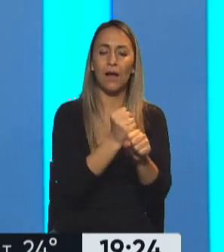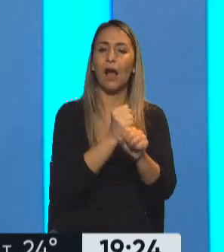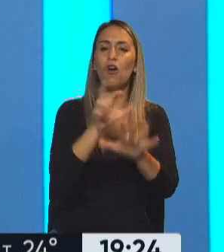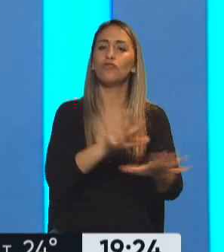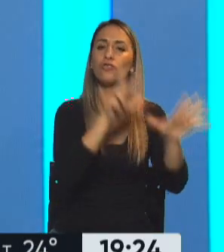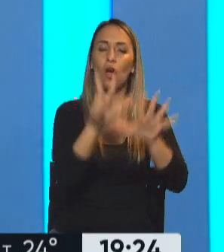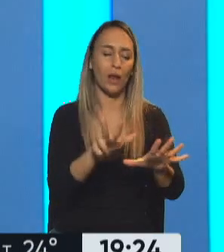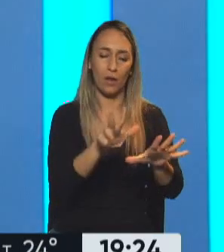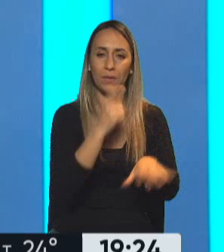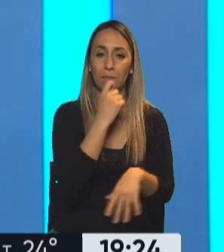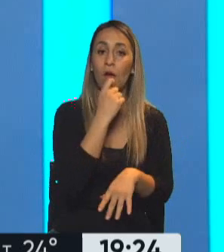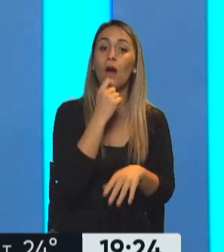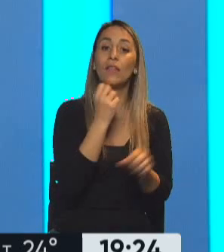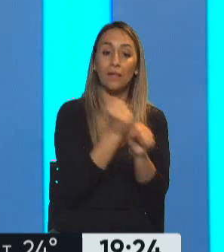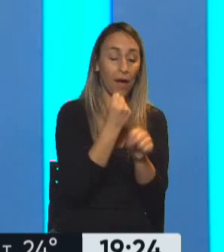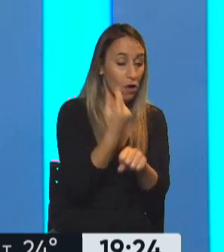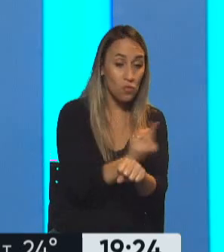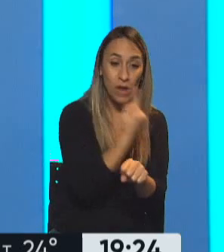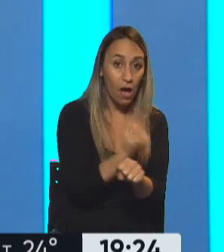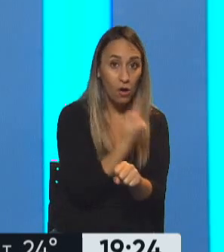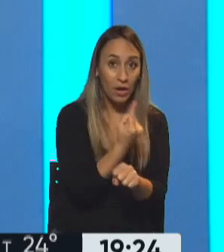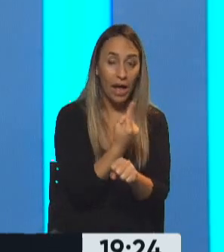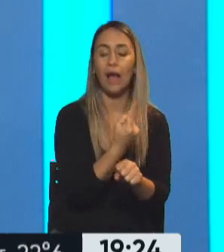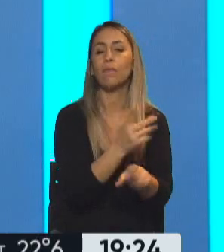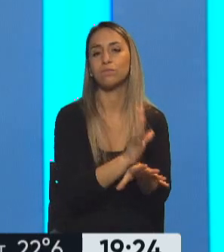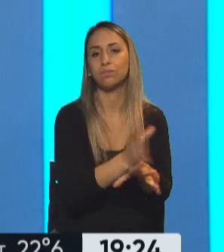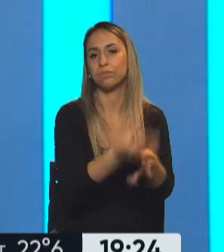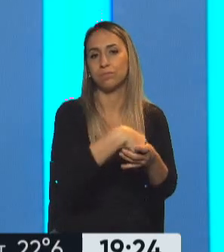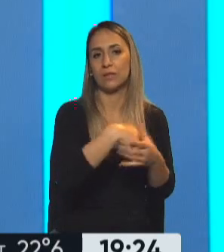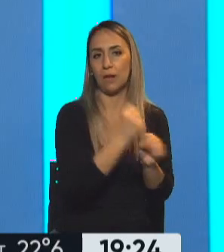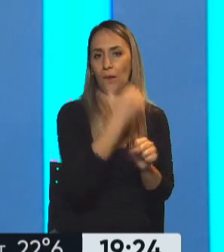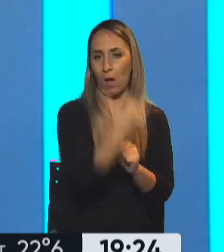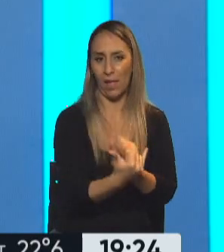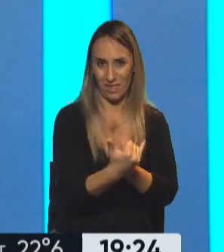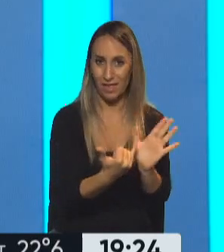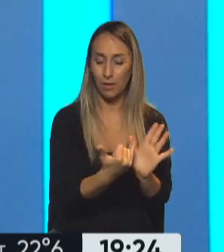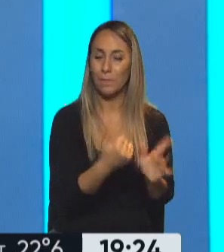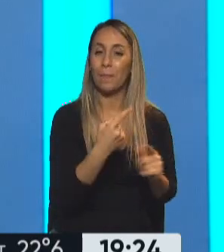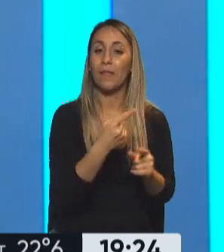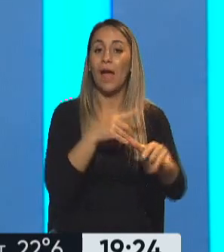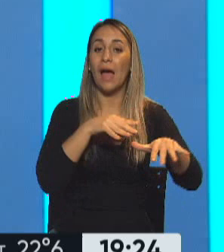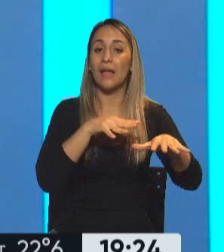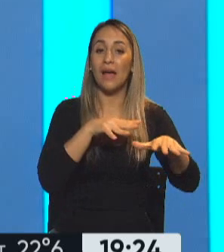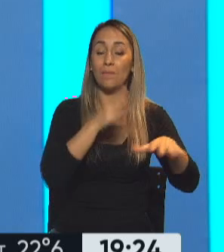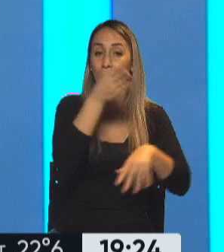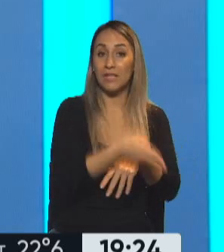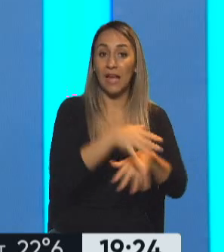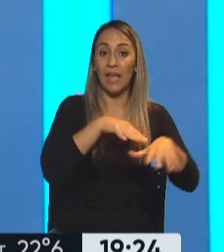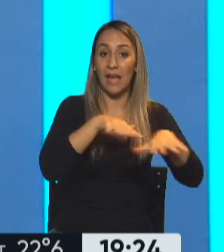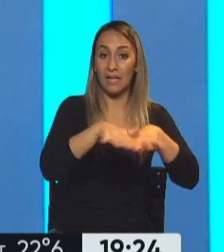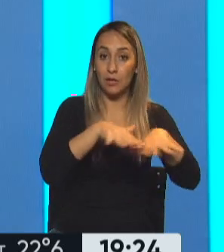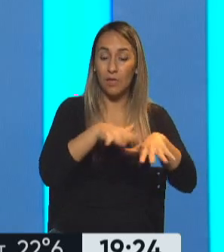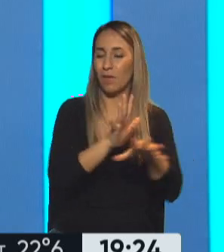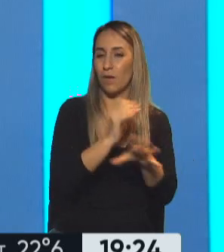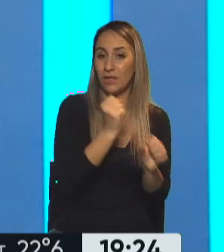que trabajas una hora y tiene alguna actividad. Una actividad, sí. Claro, exactamente. Tasa de actividad es ocupados, como te decía recién, con sí.